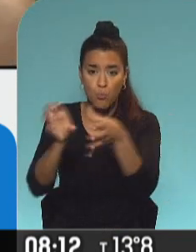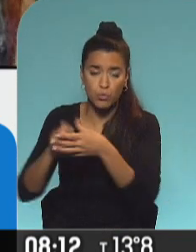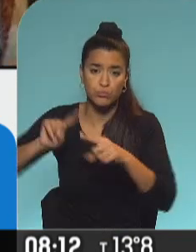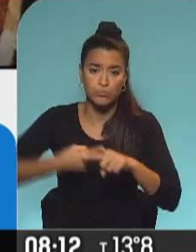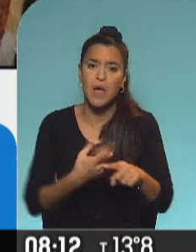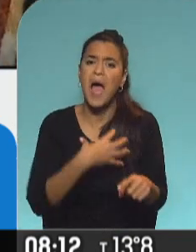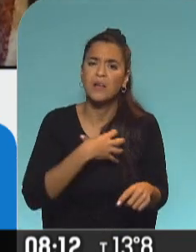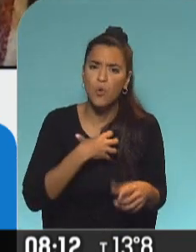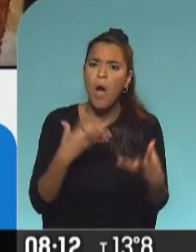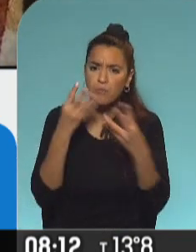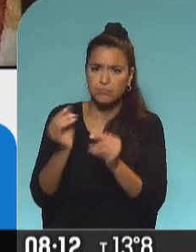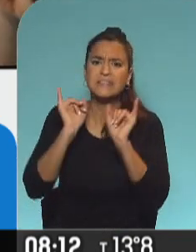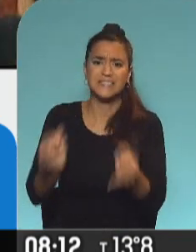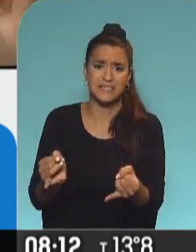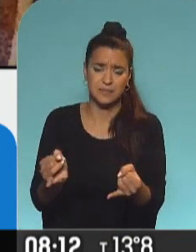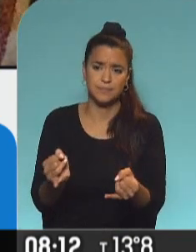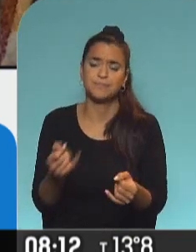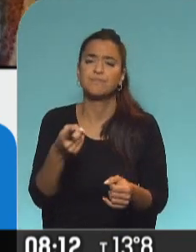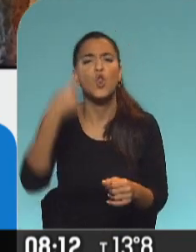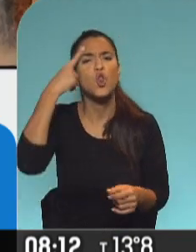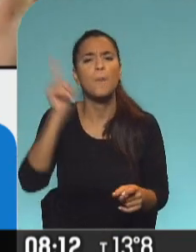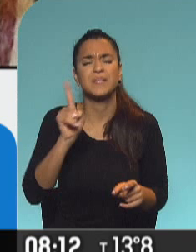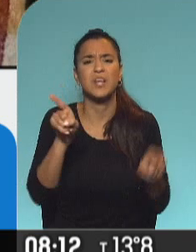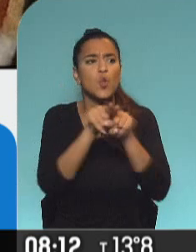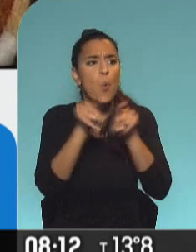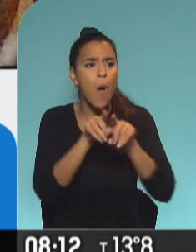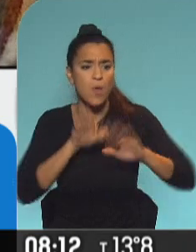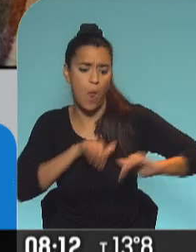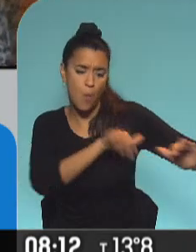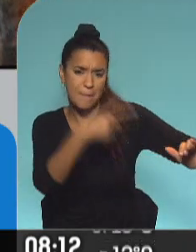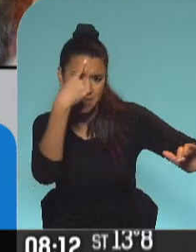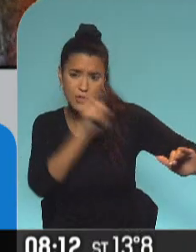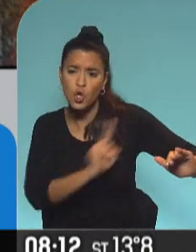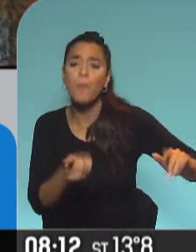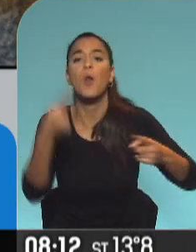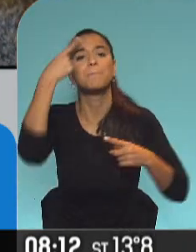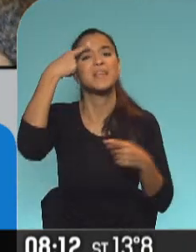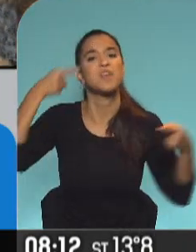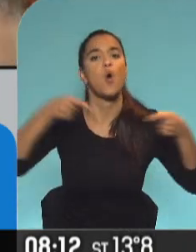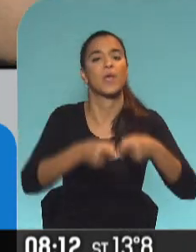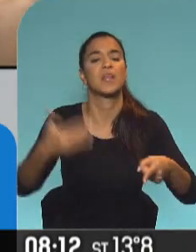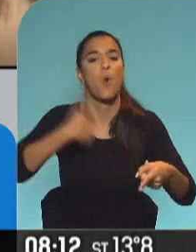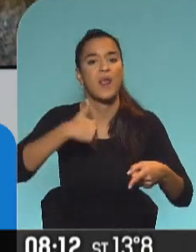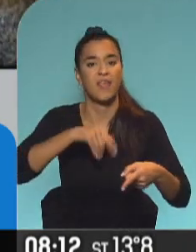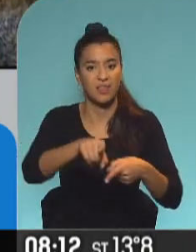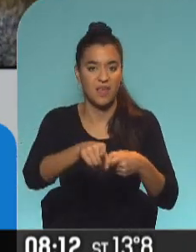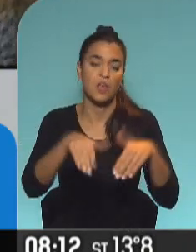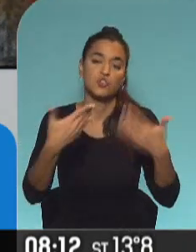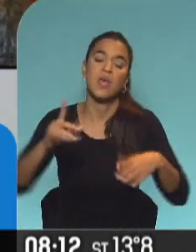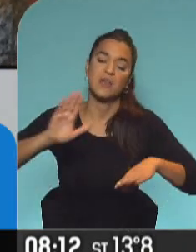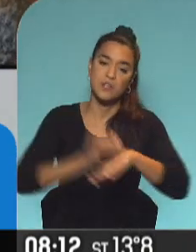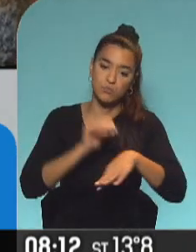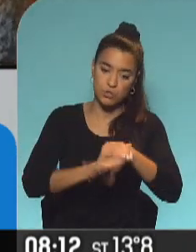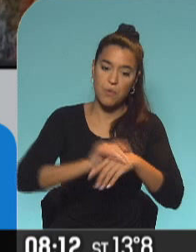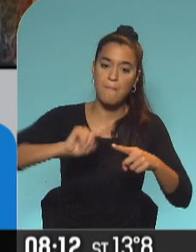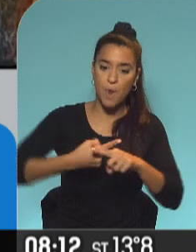tienen una actitud muy colaborativa, que tal vez no pensando como nosotros piensan en la Argentina y ponen su responsabilidad política por sobre su responsabilidad